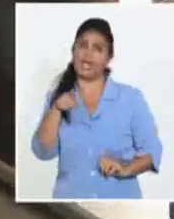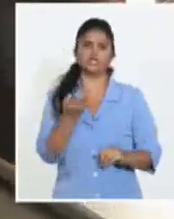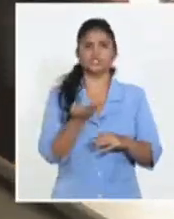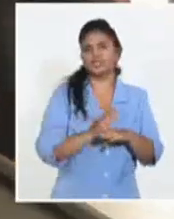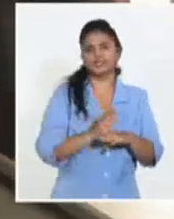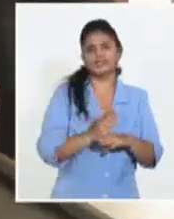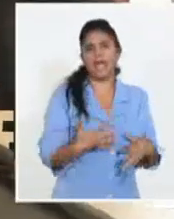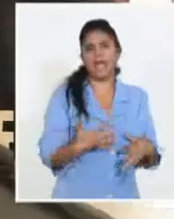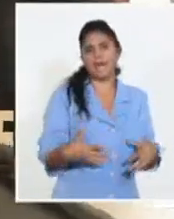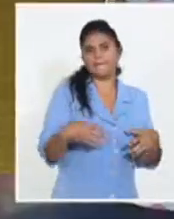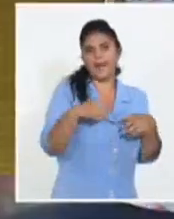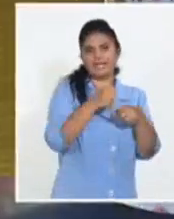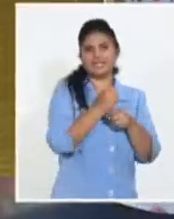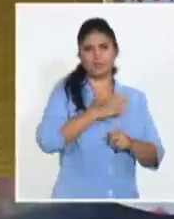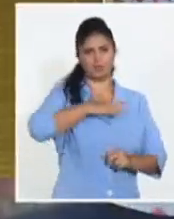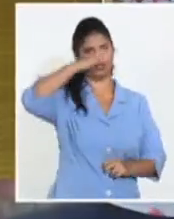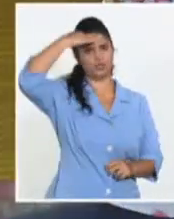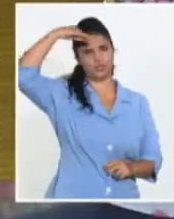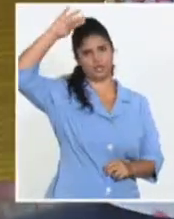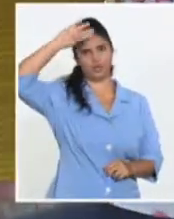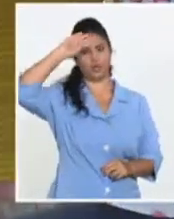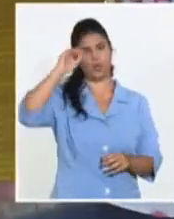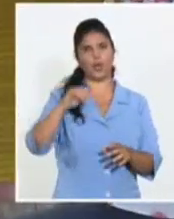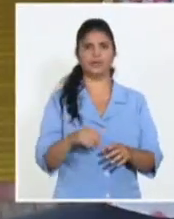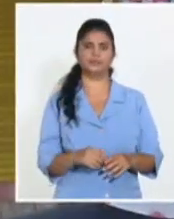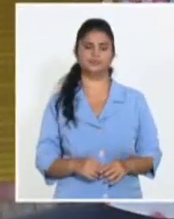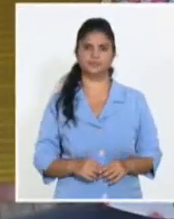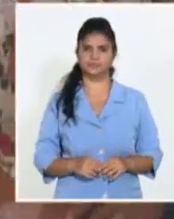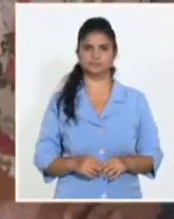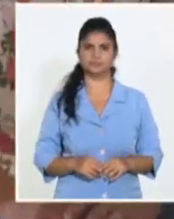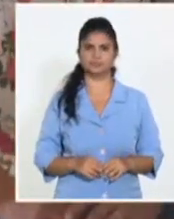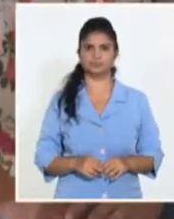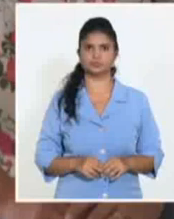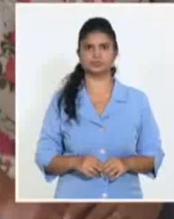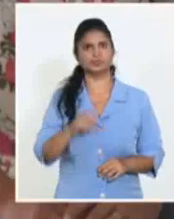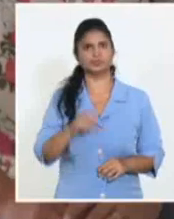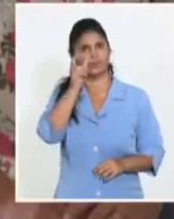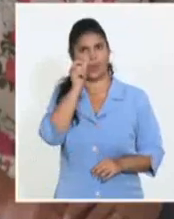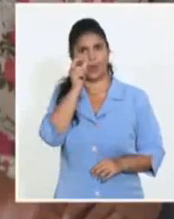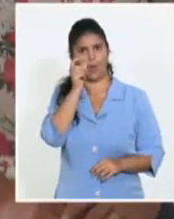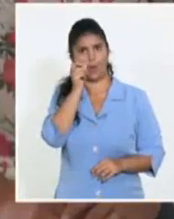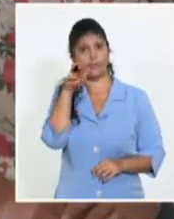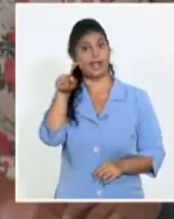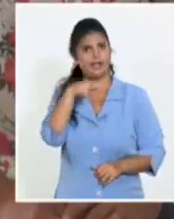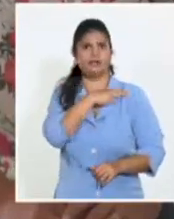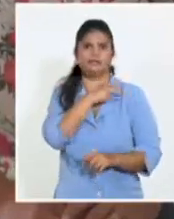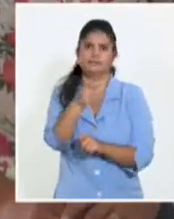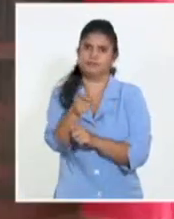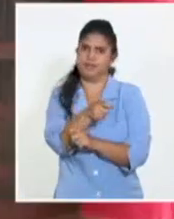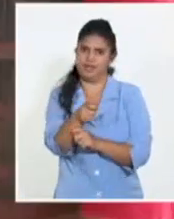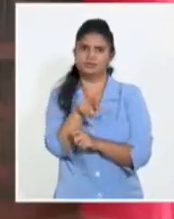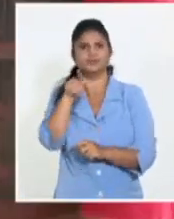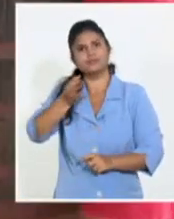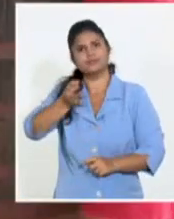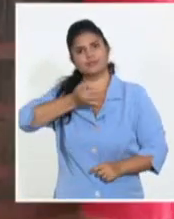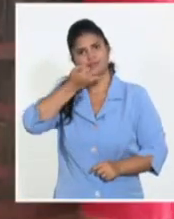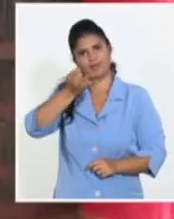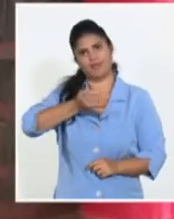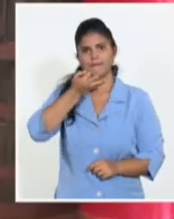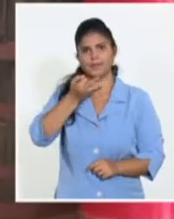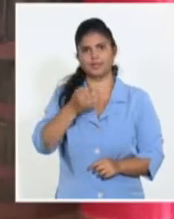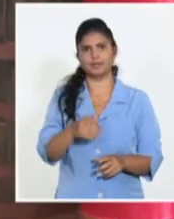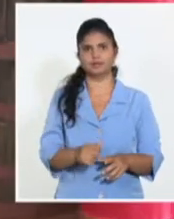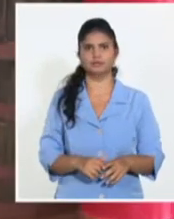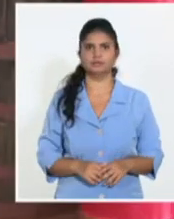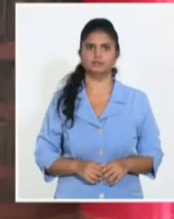de la Humanidad. Asbel Morales Lorenzo es uno de los preceptores de esta tradición. Cuba es